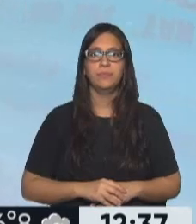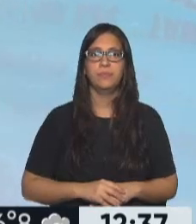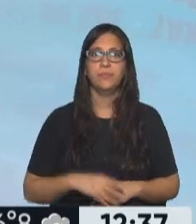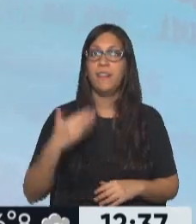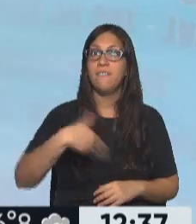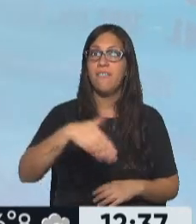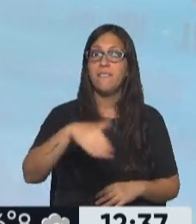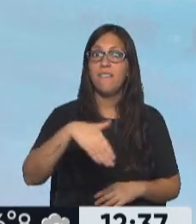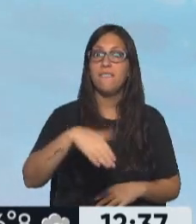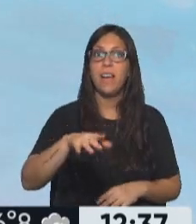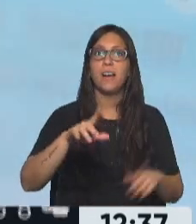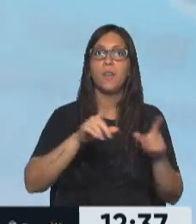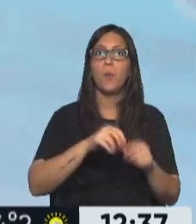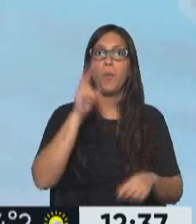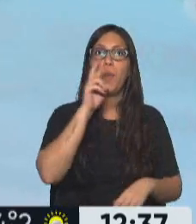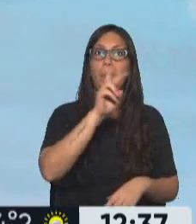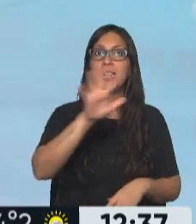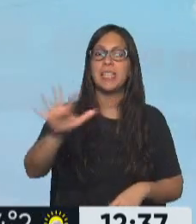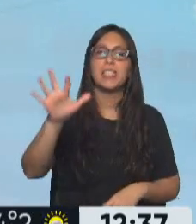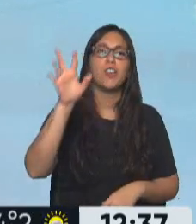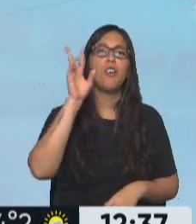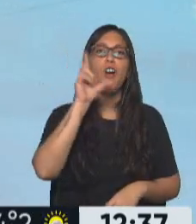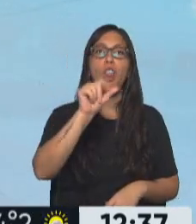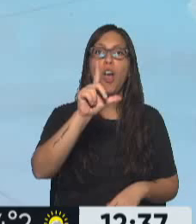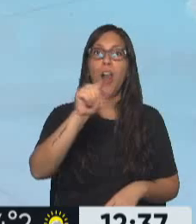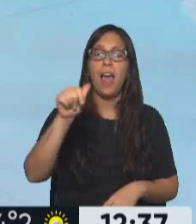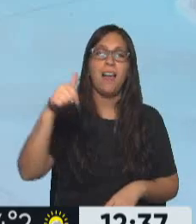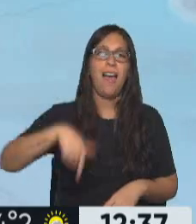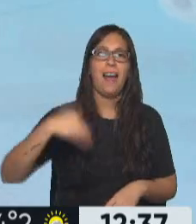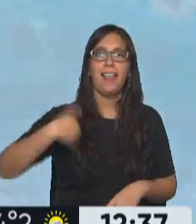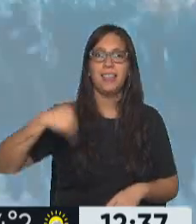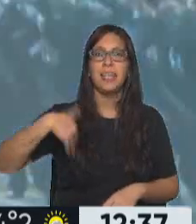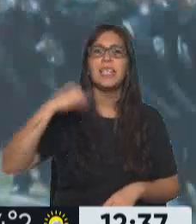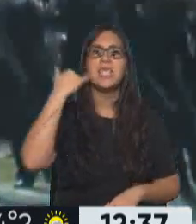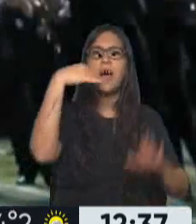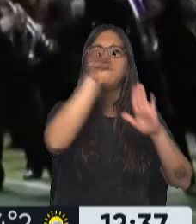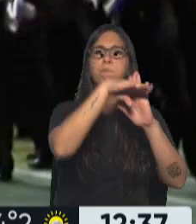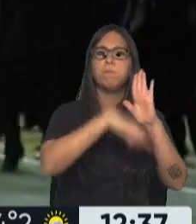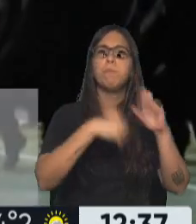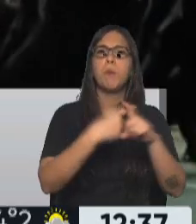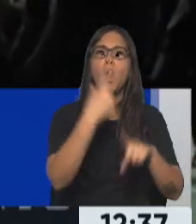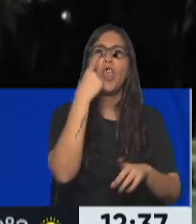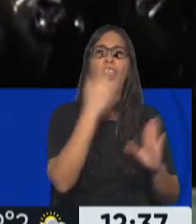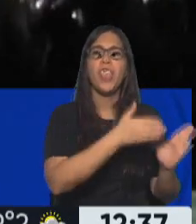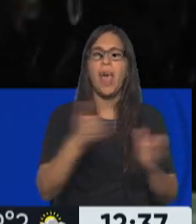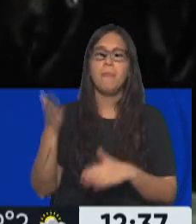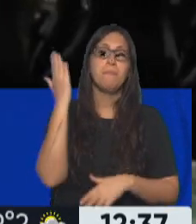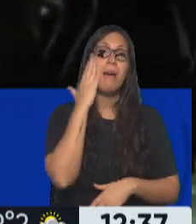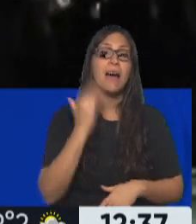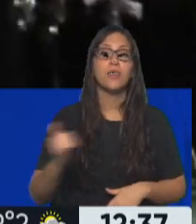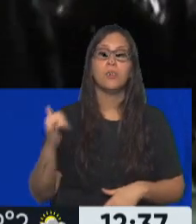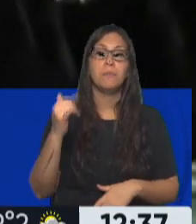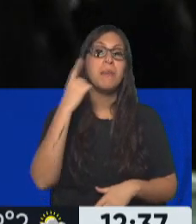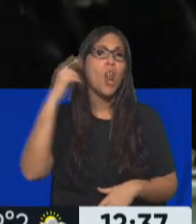Se viene la edición 2025 de Lollapalooza Argentina y se dio a conocer la grilla del día por día. Vamos para marzo de